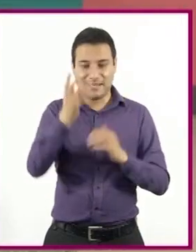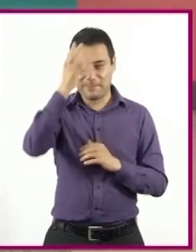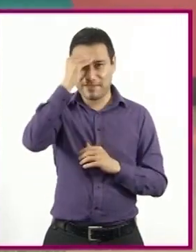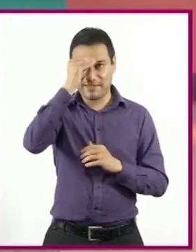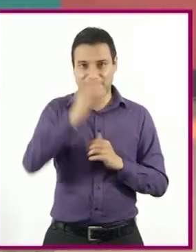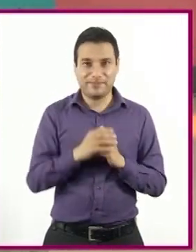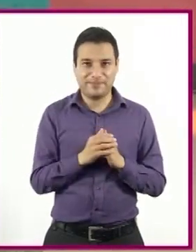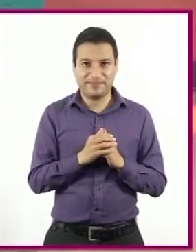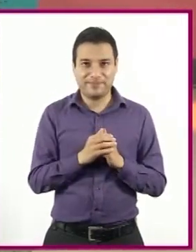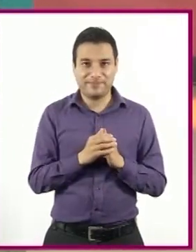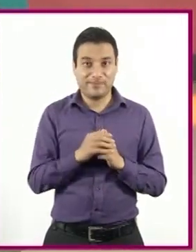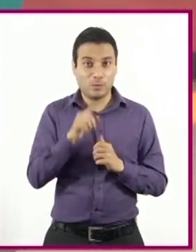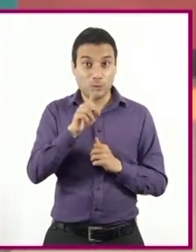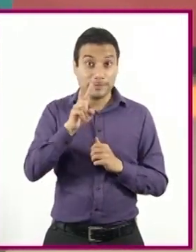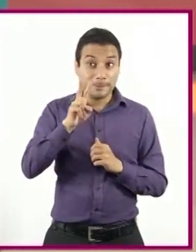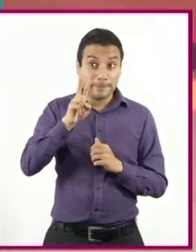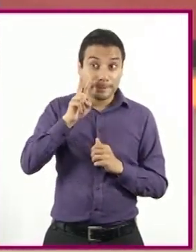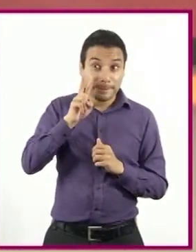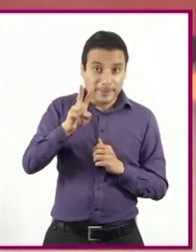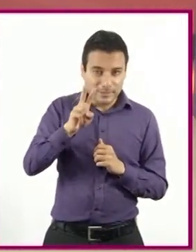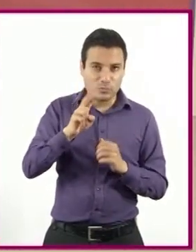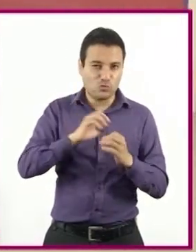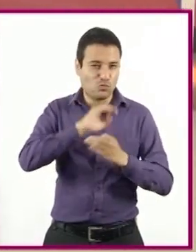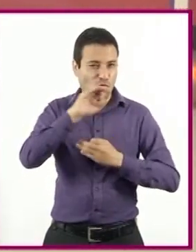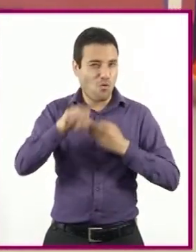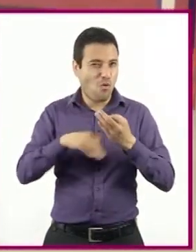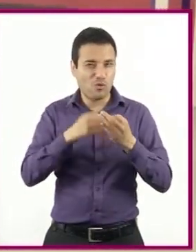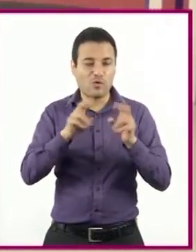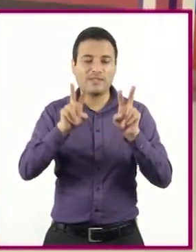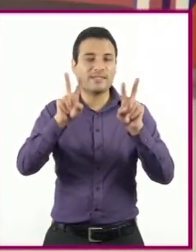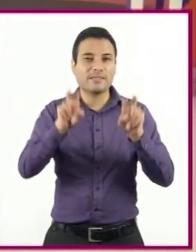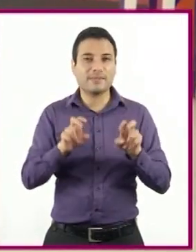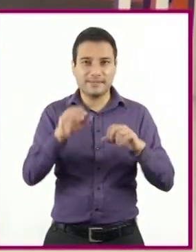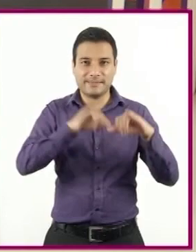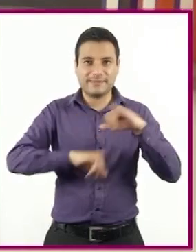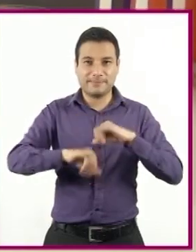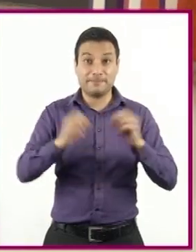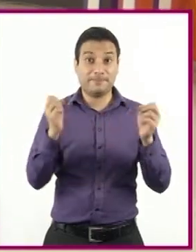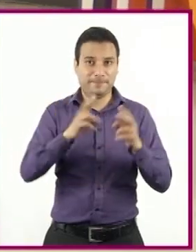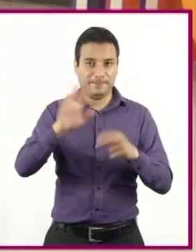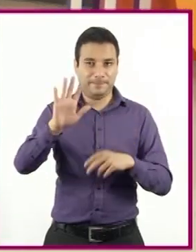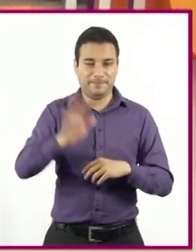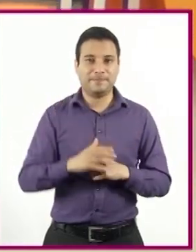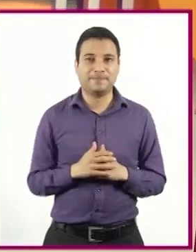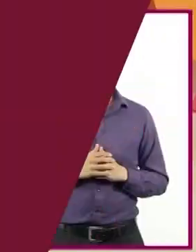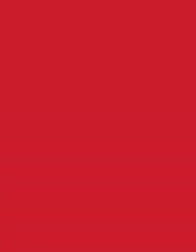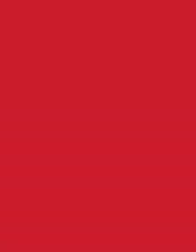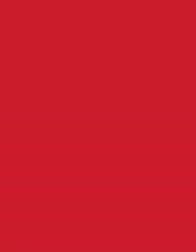para que no se pierdan de la maravillosa ciencia química. ¡Hasta la próxima!